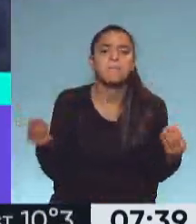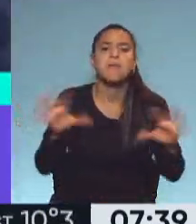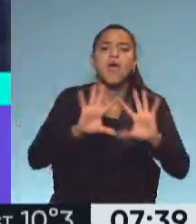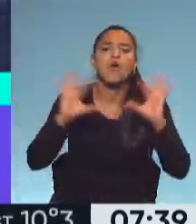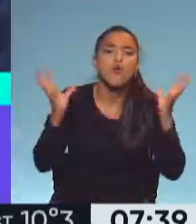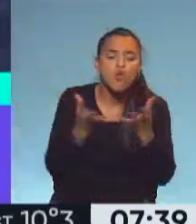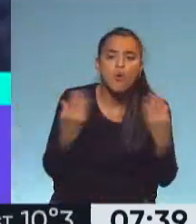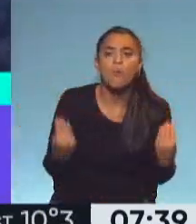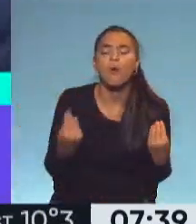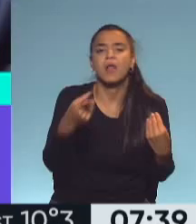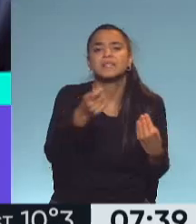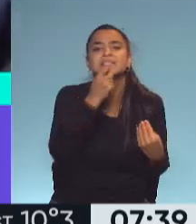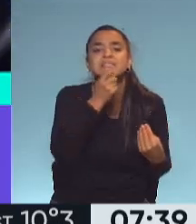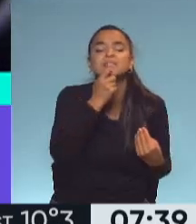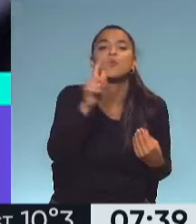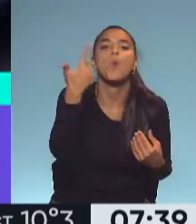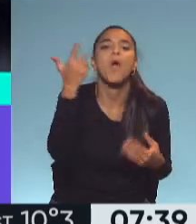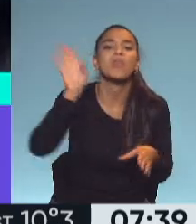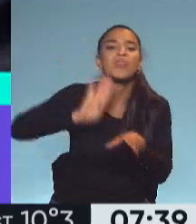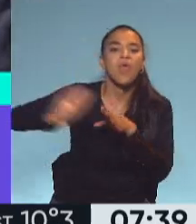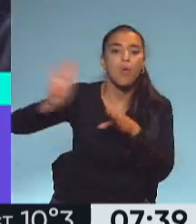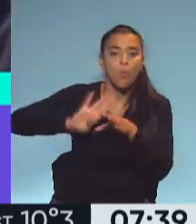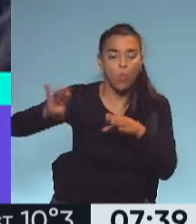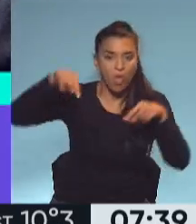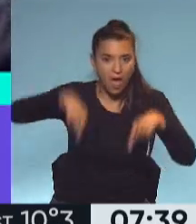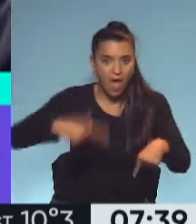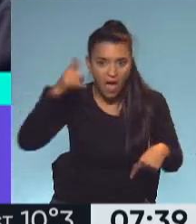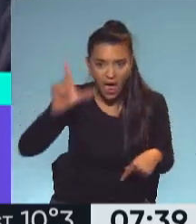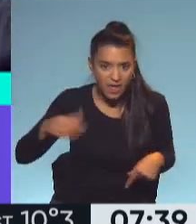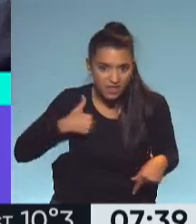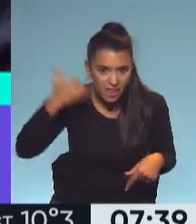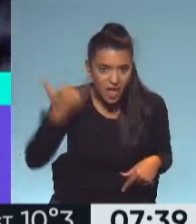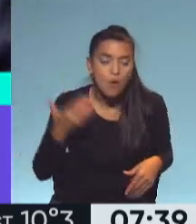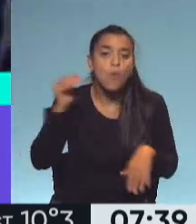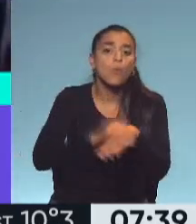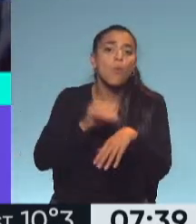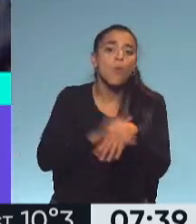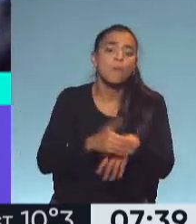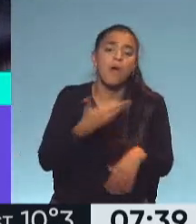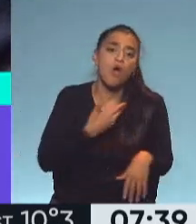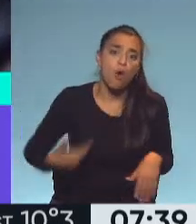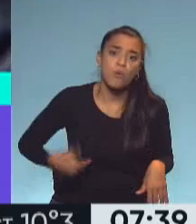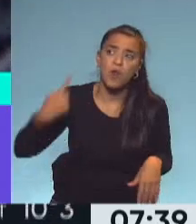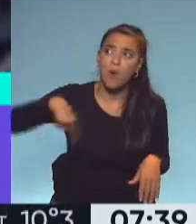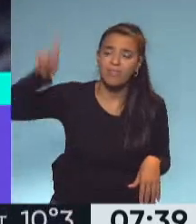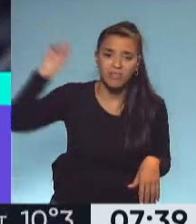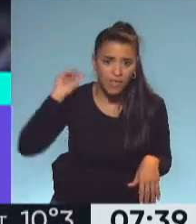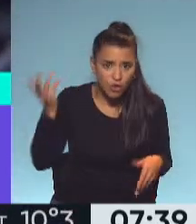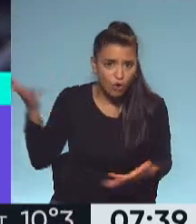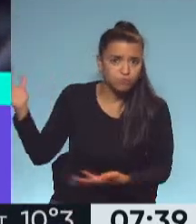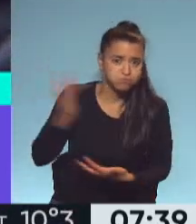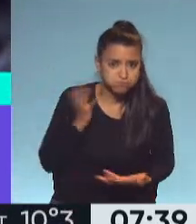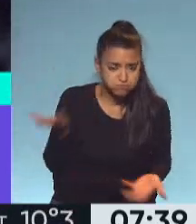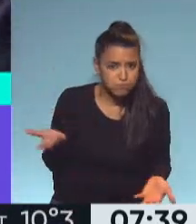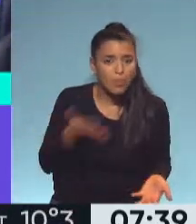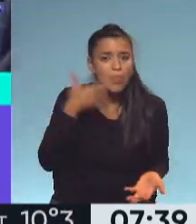global sin el peso de la deuda que tenemos los argentinos, producto del gobierno que la contrajo el gobierno anterior. Y